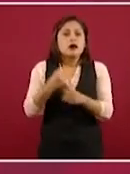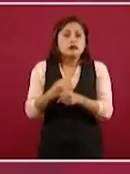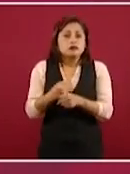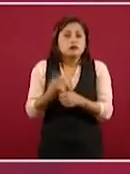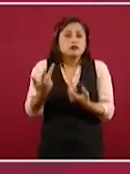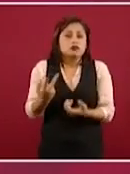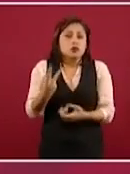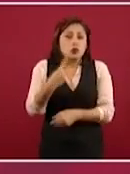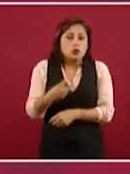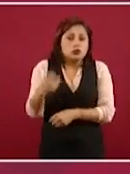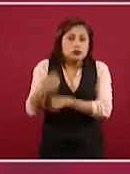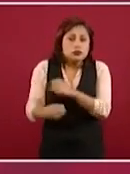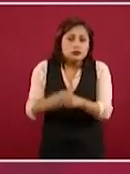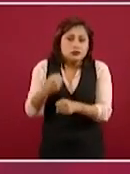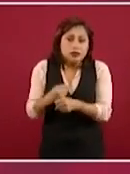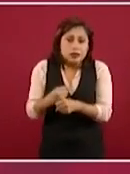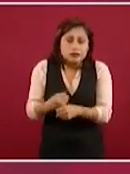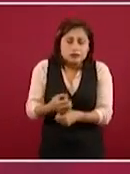Para empezar,